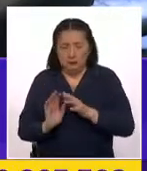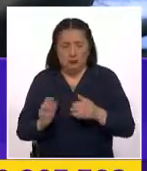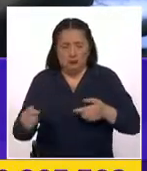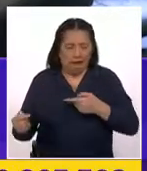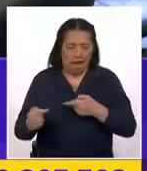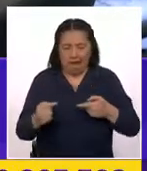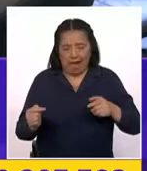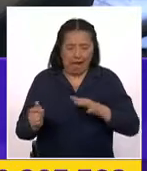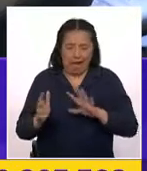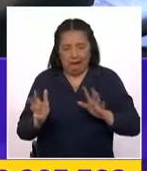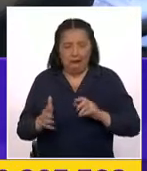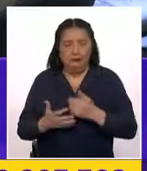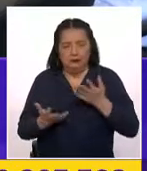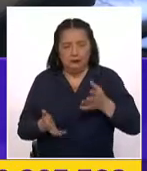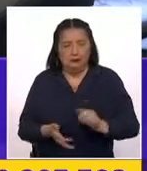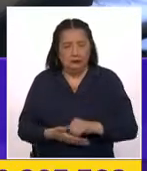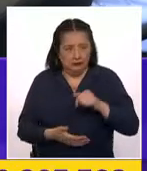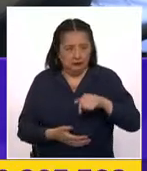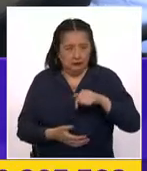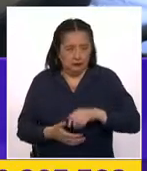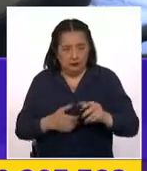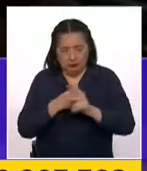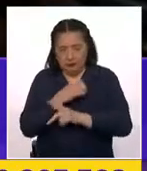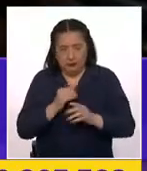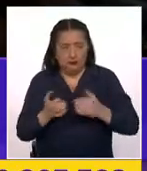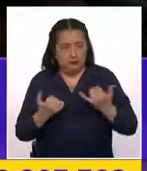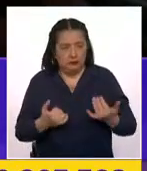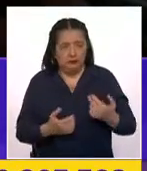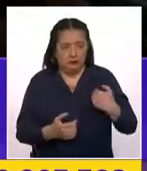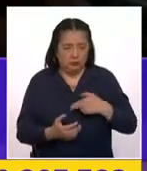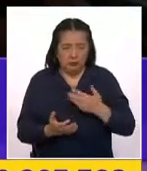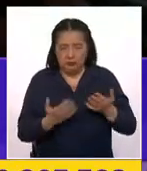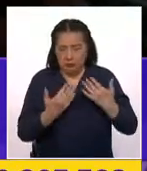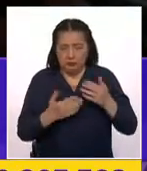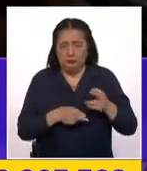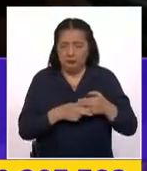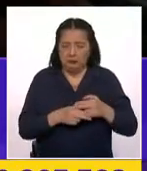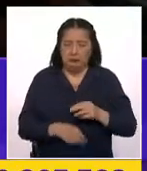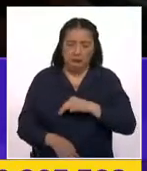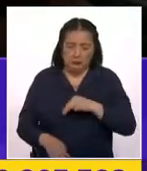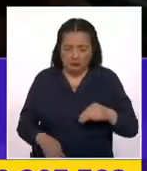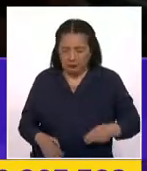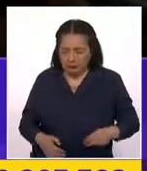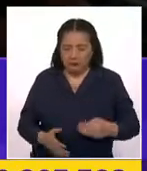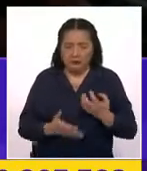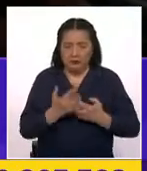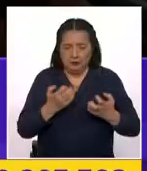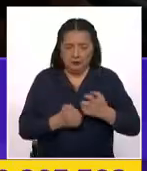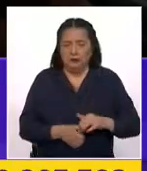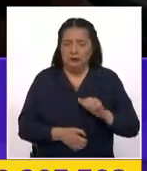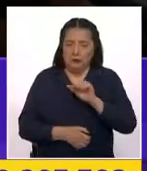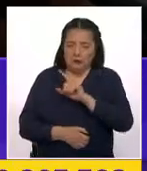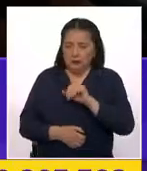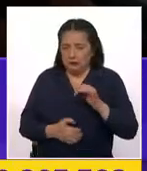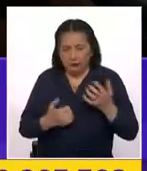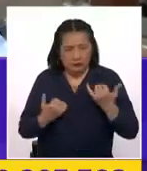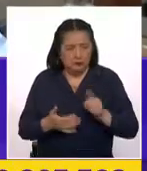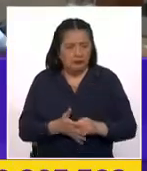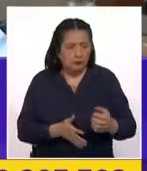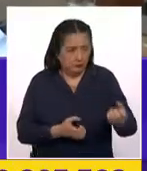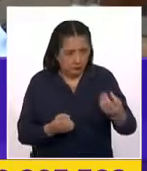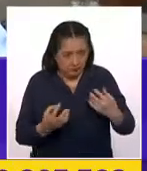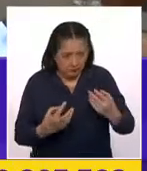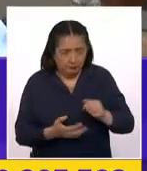violentas protestas que se vienen registrando en nuestro país. Nosotros conversábamos brevemente, Fátima, con el ministro de Economía, Alex Contreras, el día de hoy, y lo que